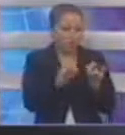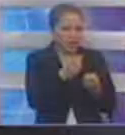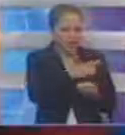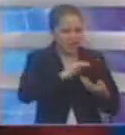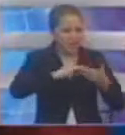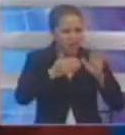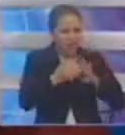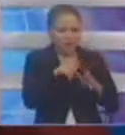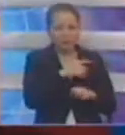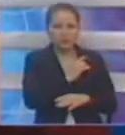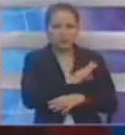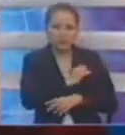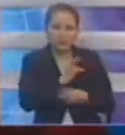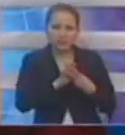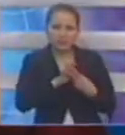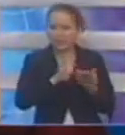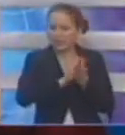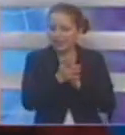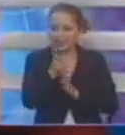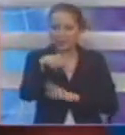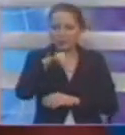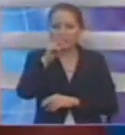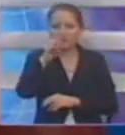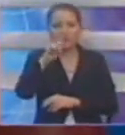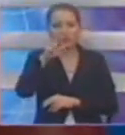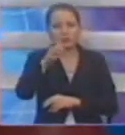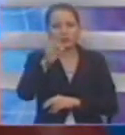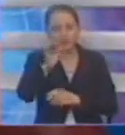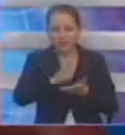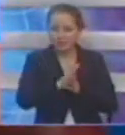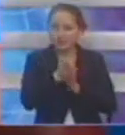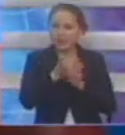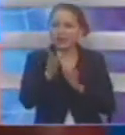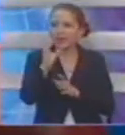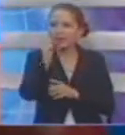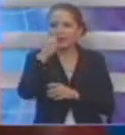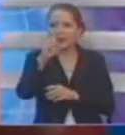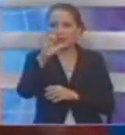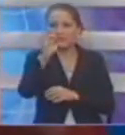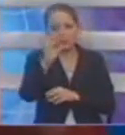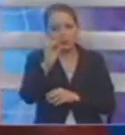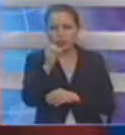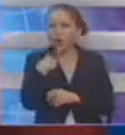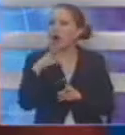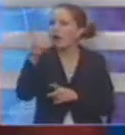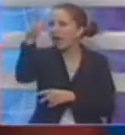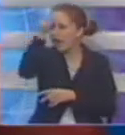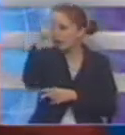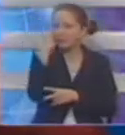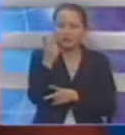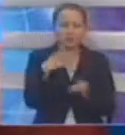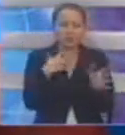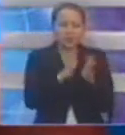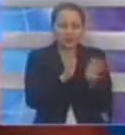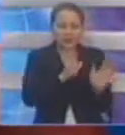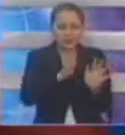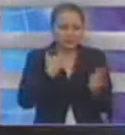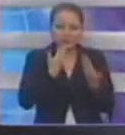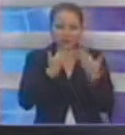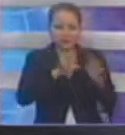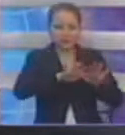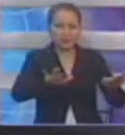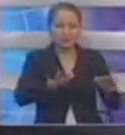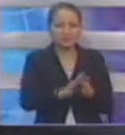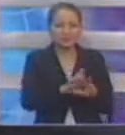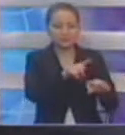América Latina, no quiero ni pinochetismo en Chile, ni castrismo, ni tampoco lo que viene en Alemania Oriental. Simplemente vamos a